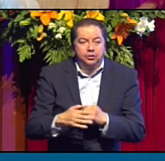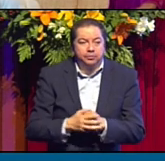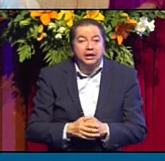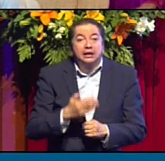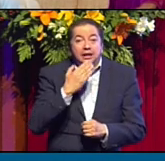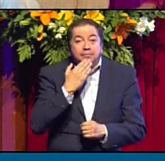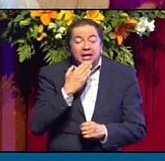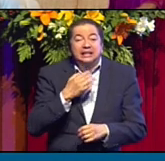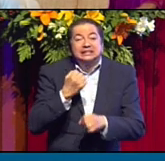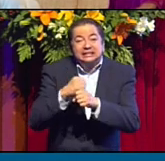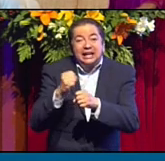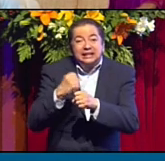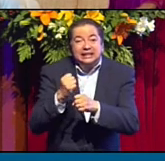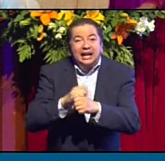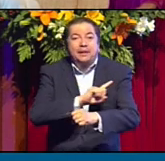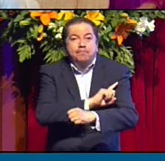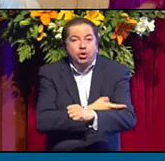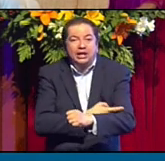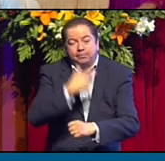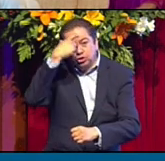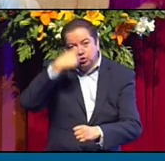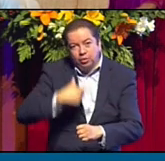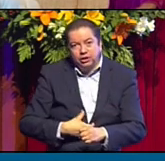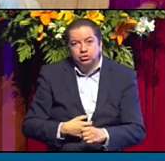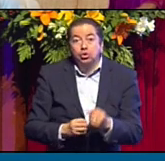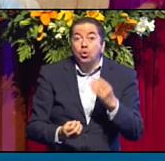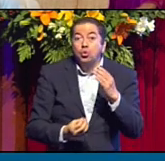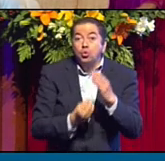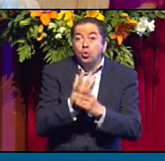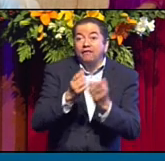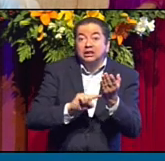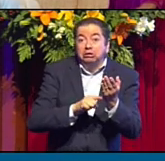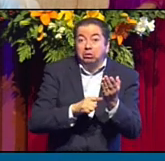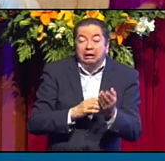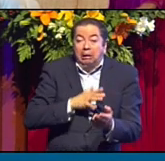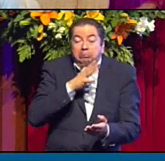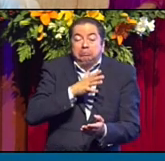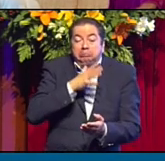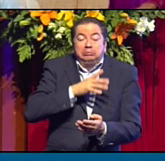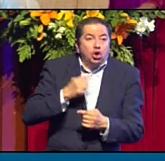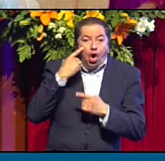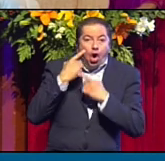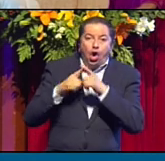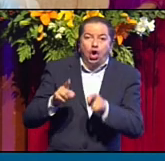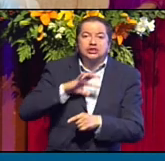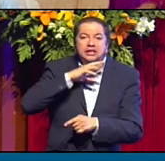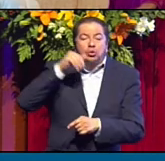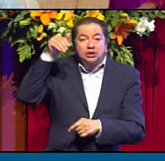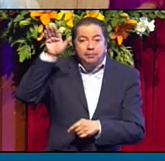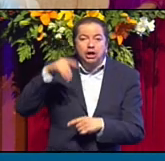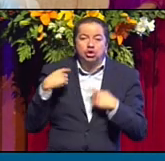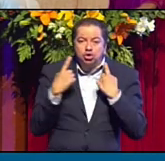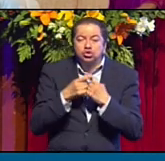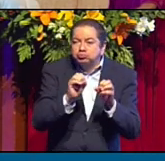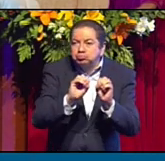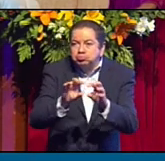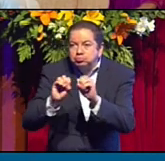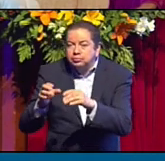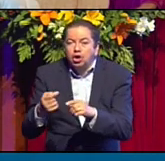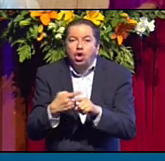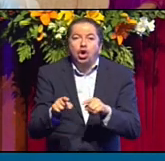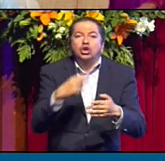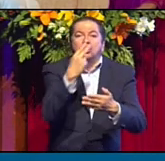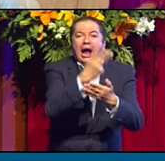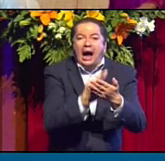empoderamiento personal, las nuevas tecnologías, no son conocidas por nuestros adultos mayores, pero las acercamos a ellos. El taller de artes